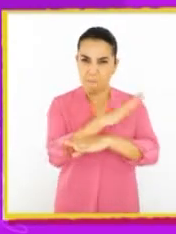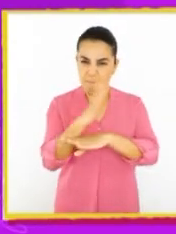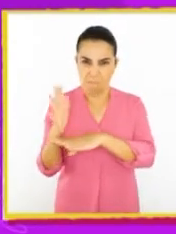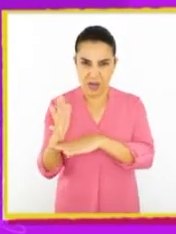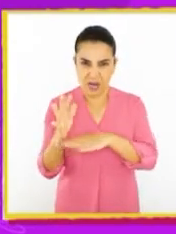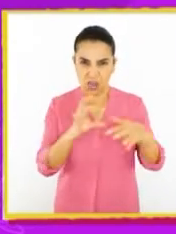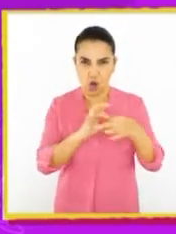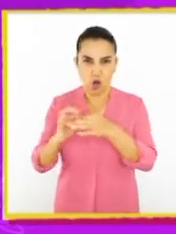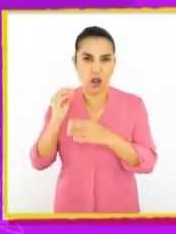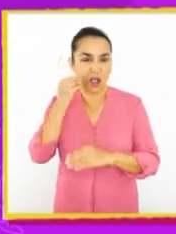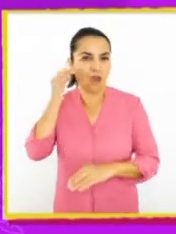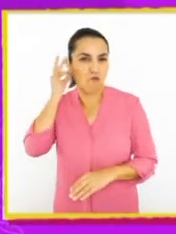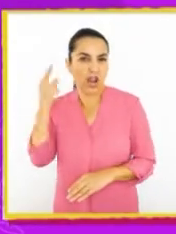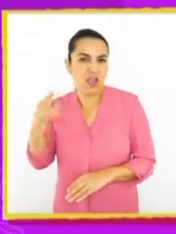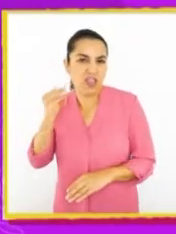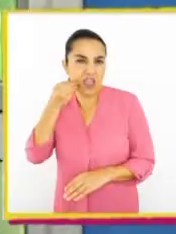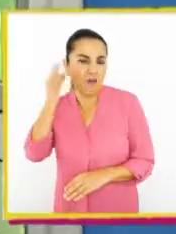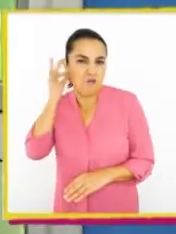parque con la tata de la abuela de Maca?